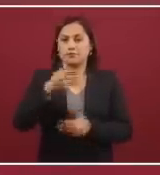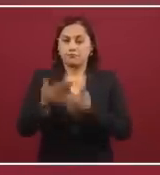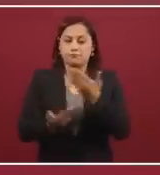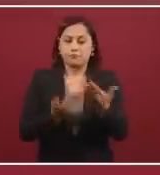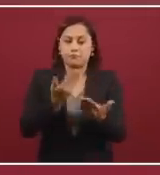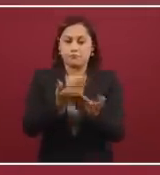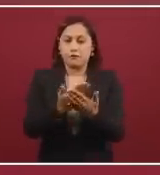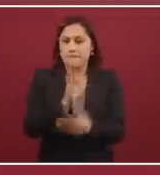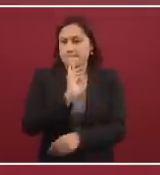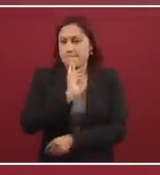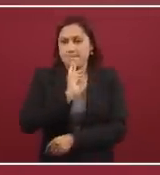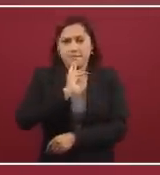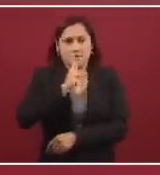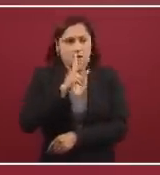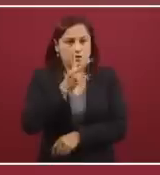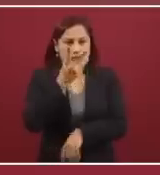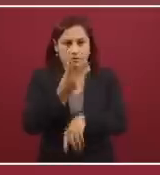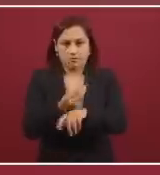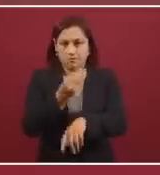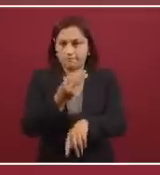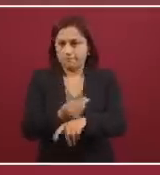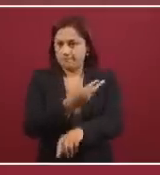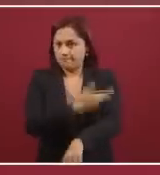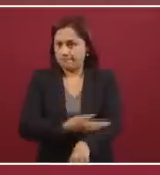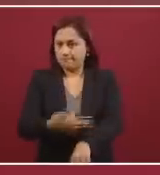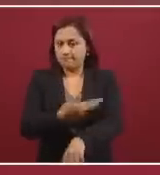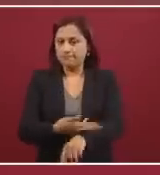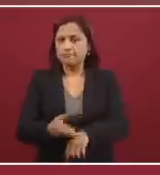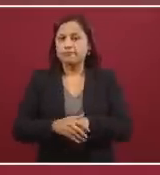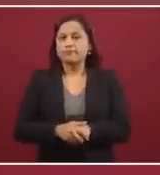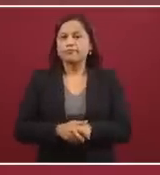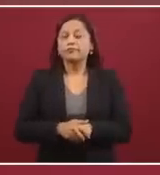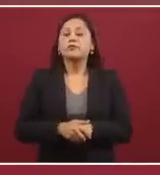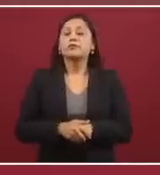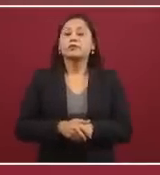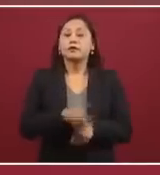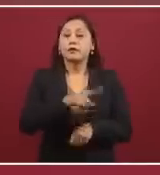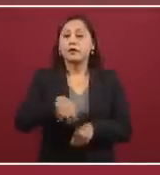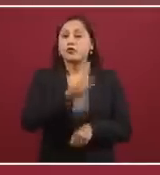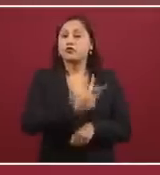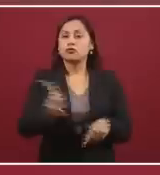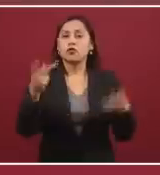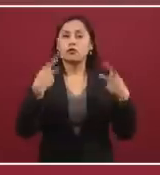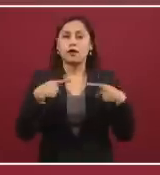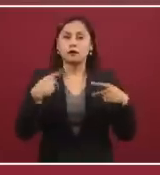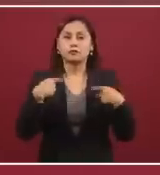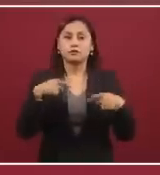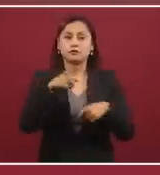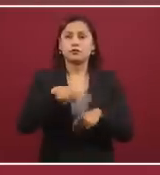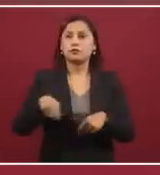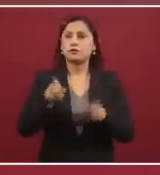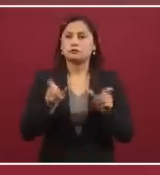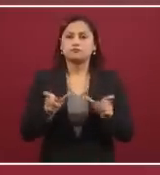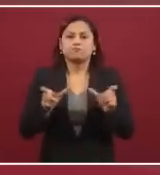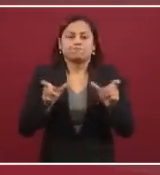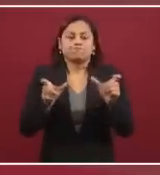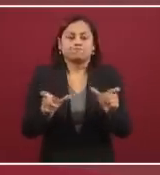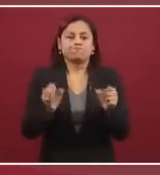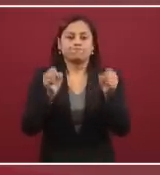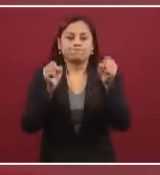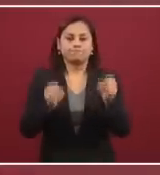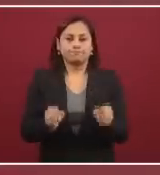se proteja a los ciudadanos y no haya extorsión